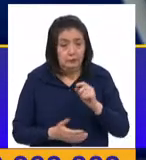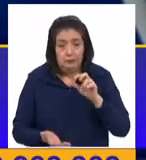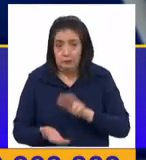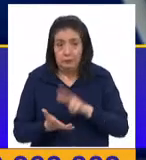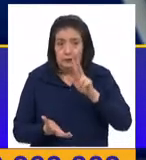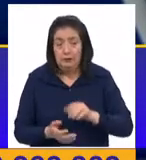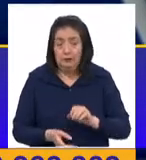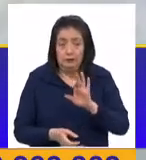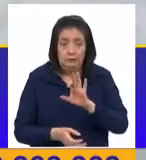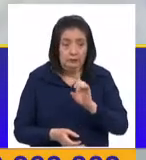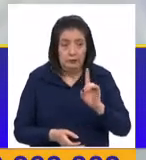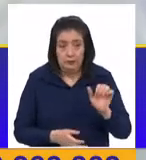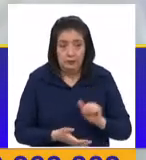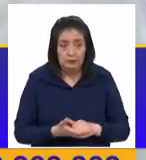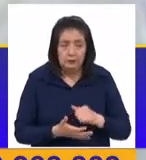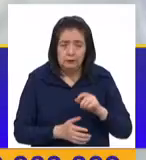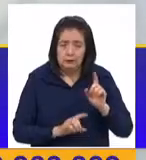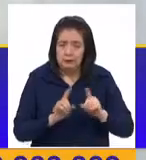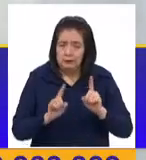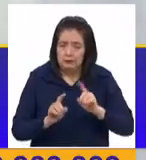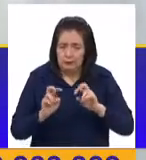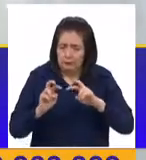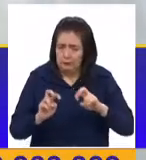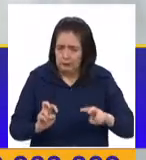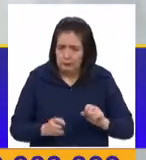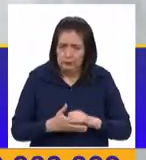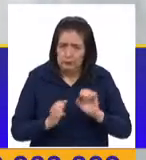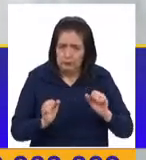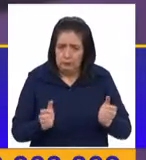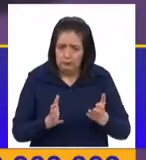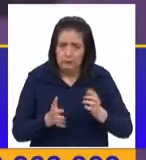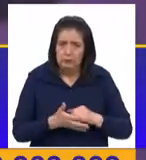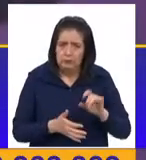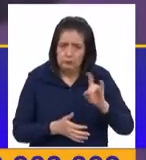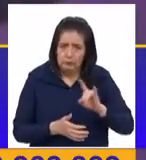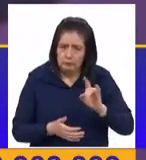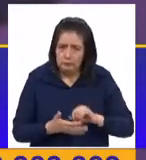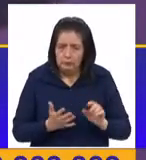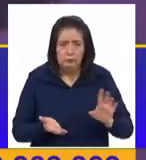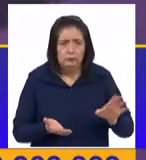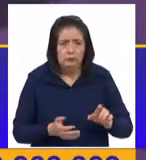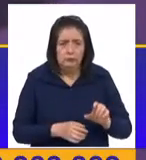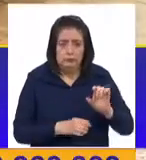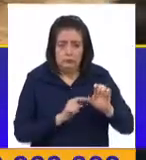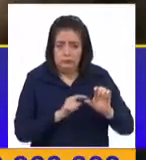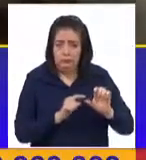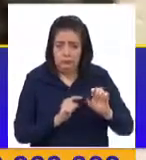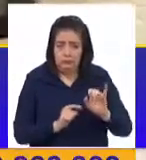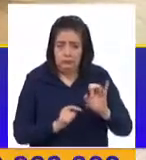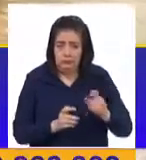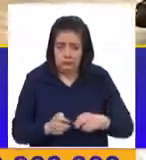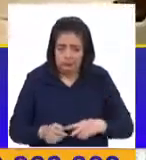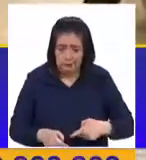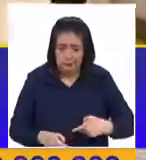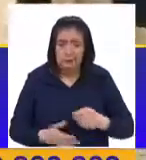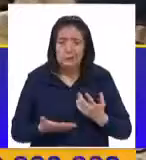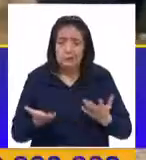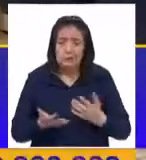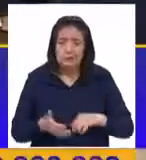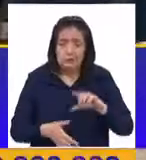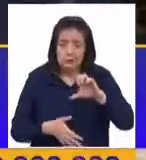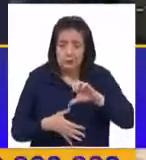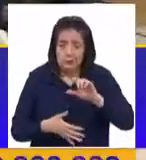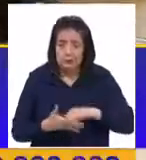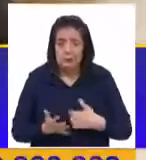FDA. Y aunque algunas investigaciones promovieron el consumo del antiparasitario, especialmente en América Latina, la